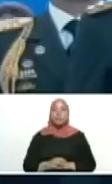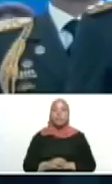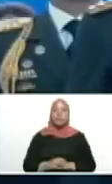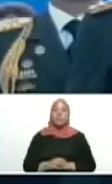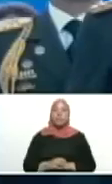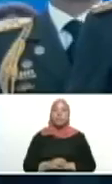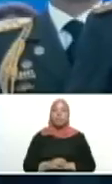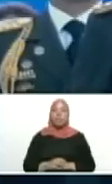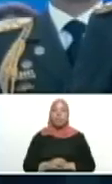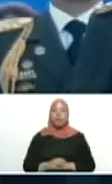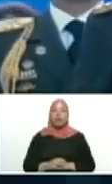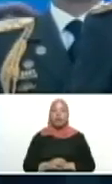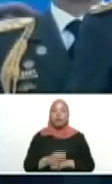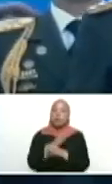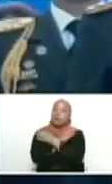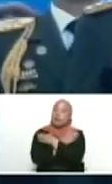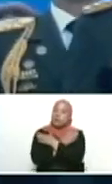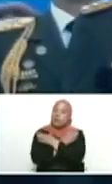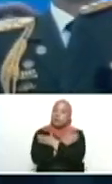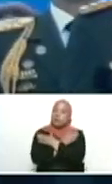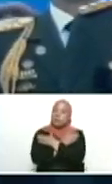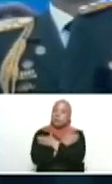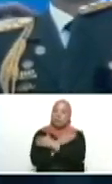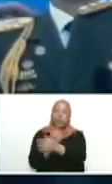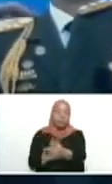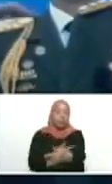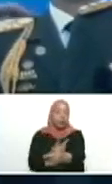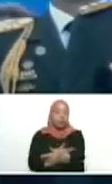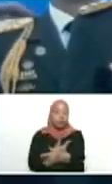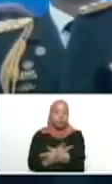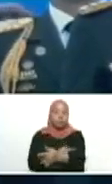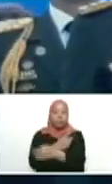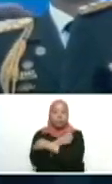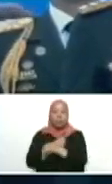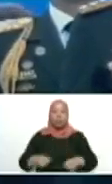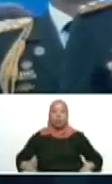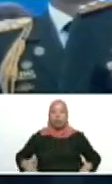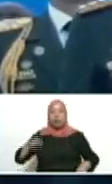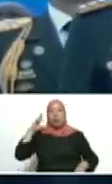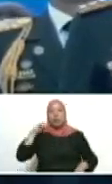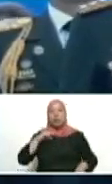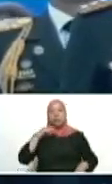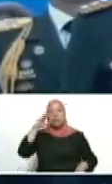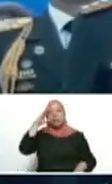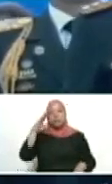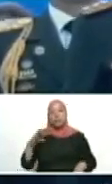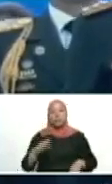quiero felicitar en la Armada Bolivariana al almirante